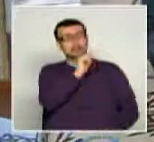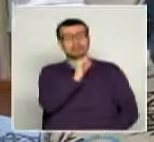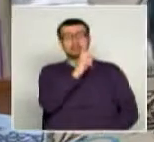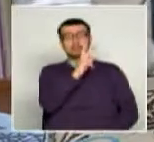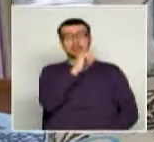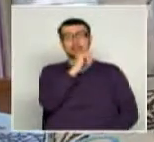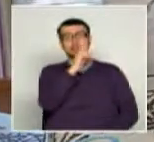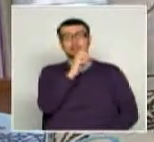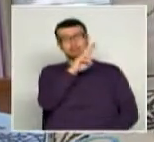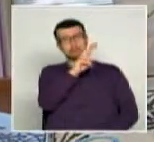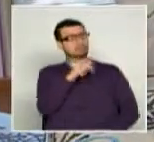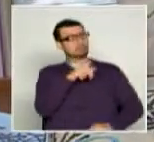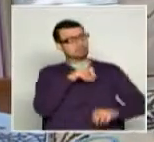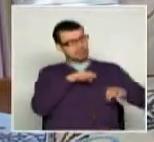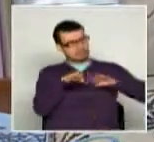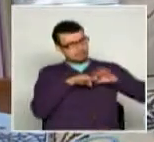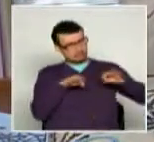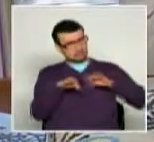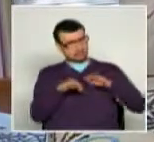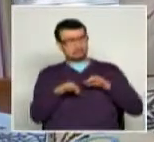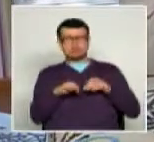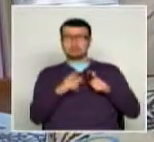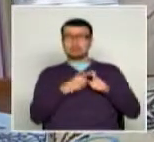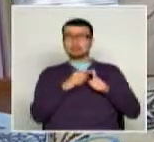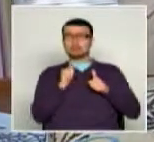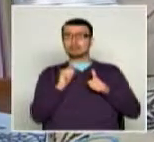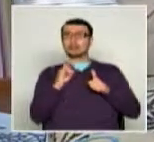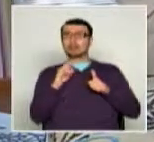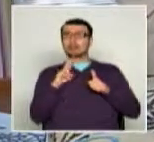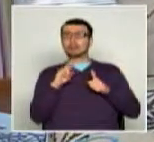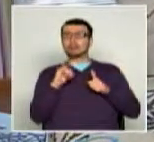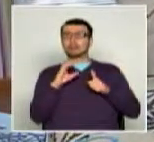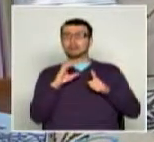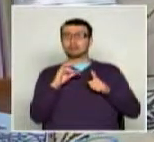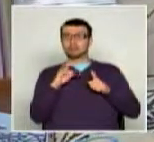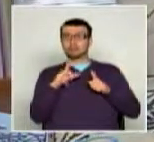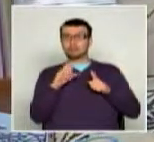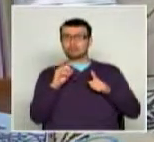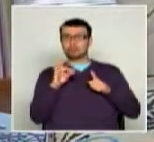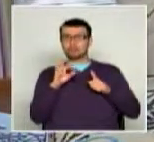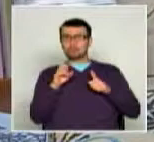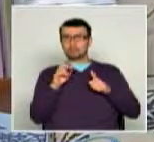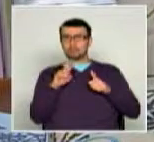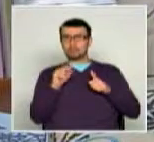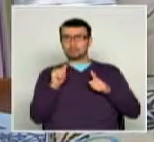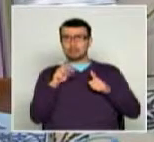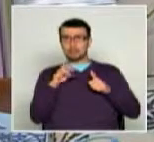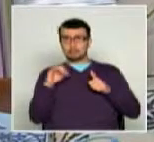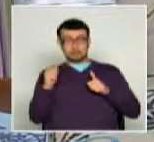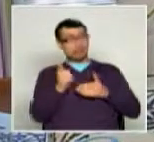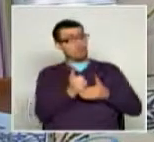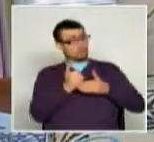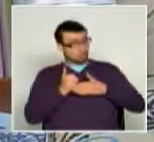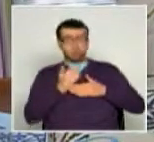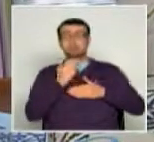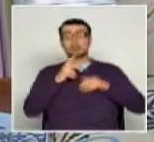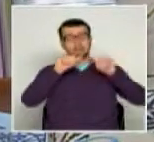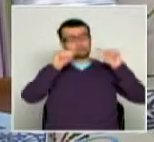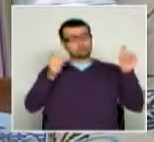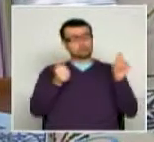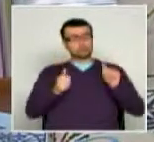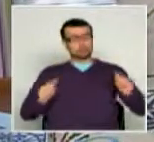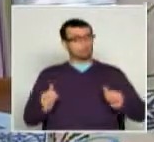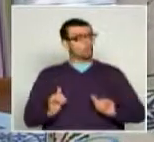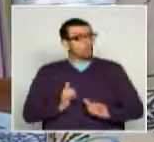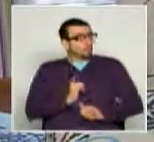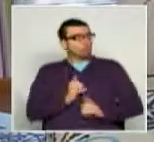la auriculoterapia, que además de servir para procesos estéticos, que vemos muchas personas bajando de peso, tienen un gran efecto terapéutico en el